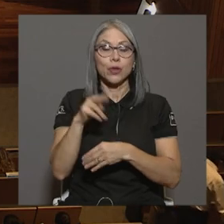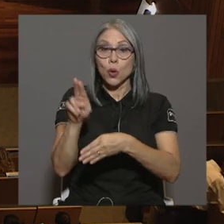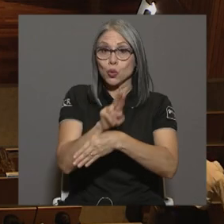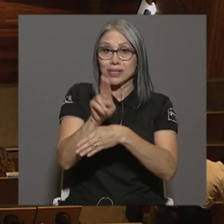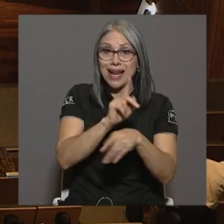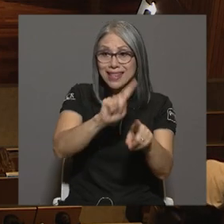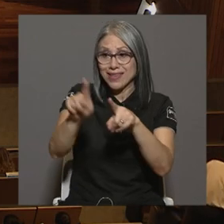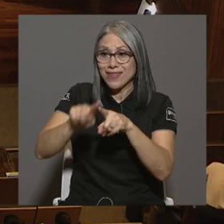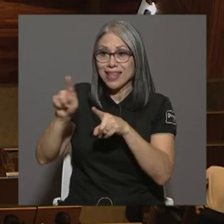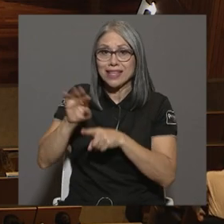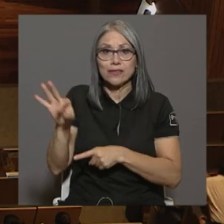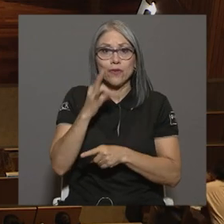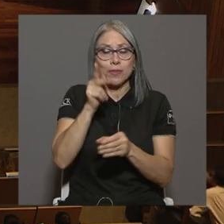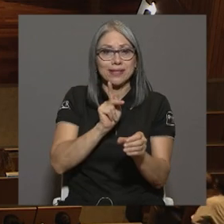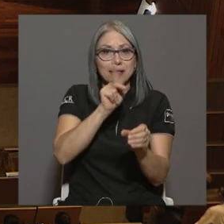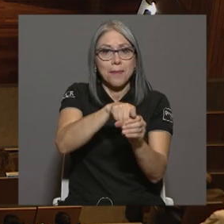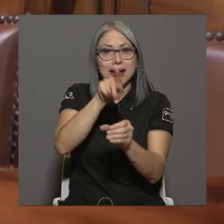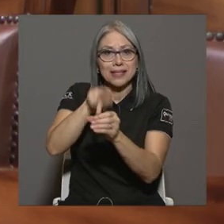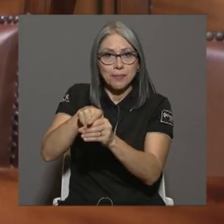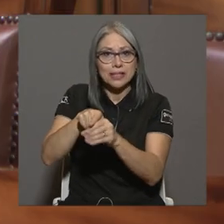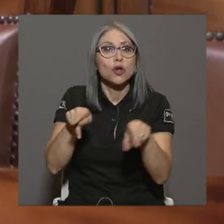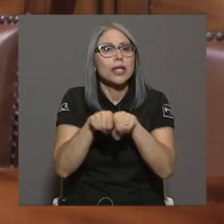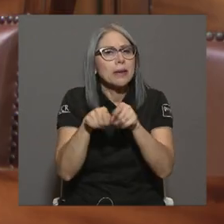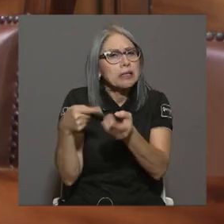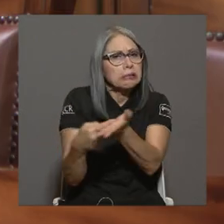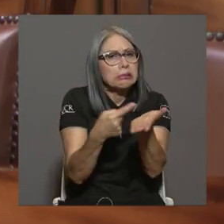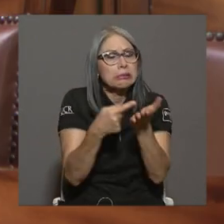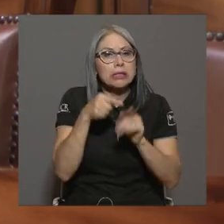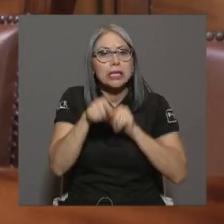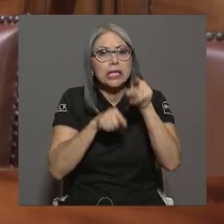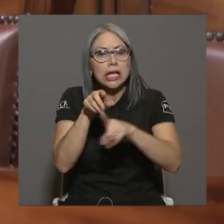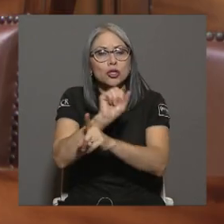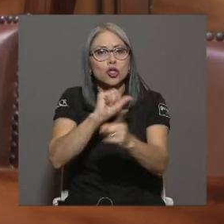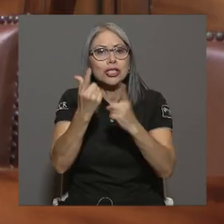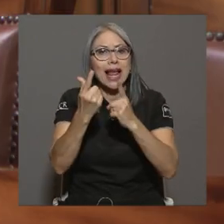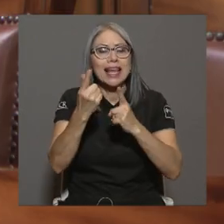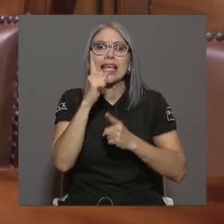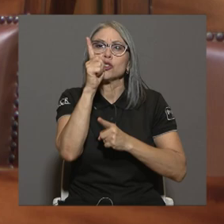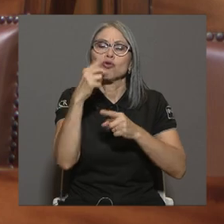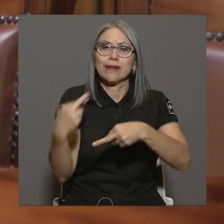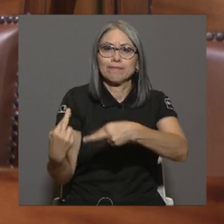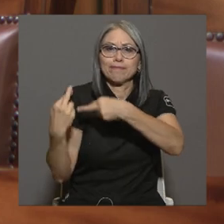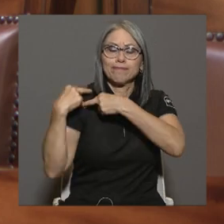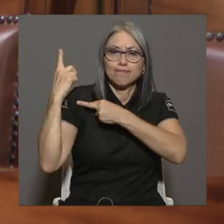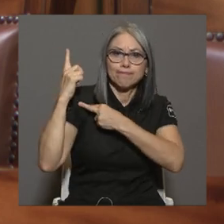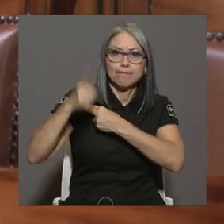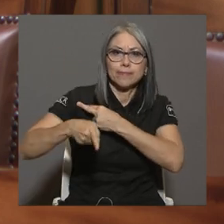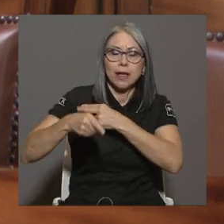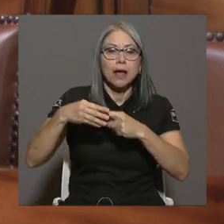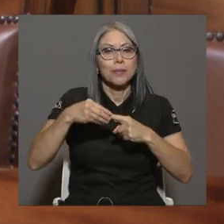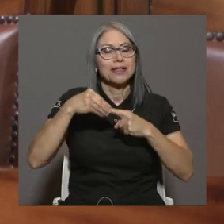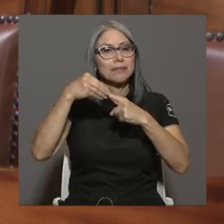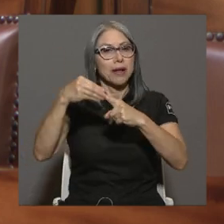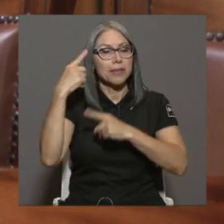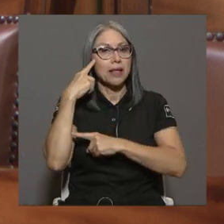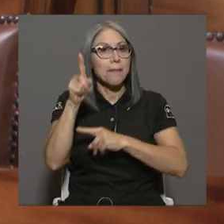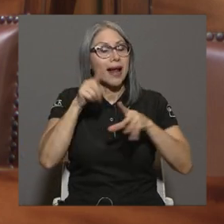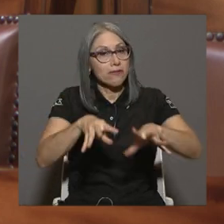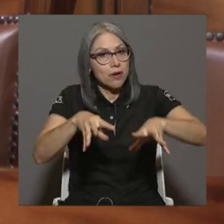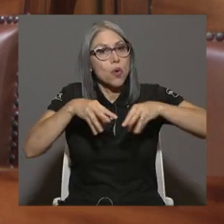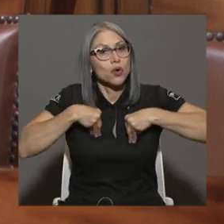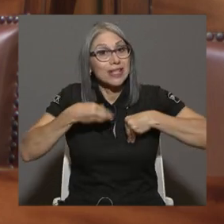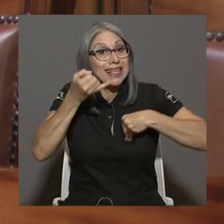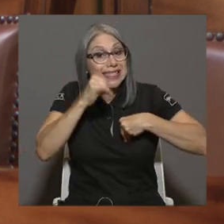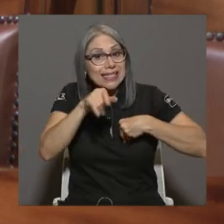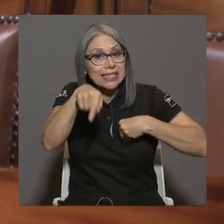instrumentos de participación y crítica social se vuelve obligatorio, principalmente para reconocer si la